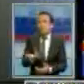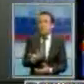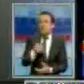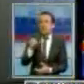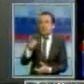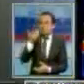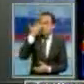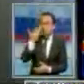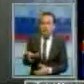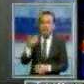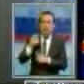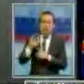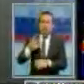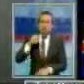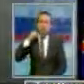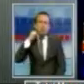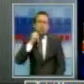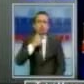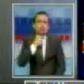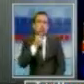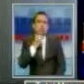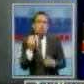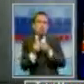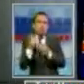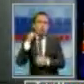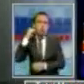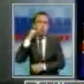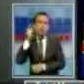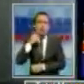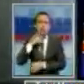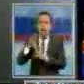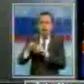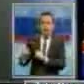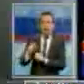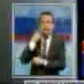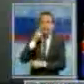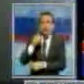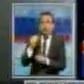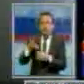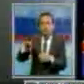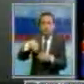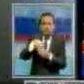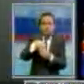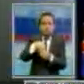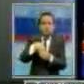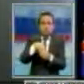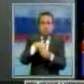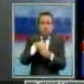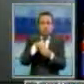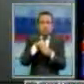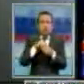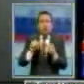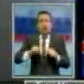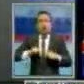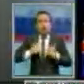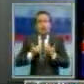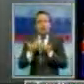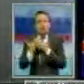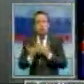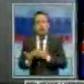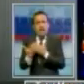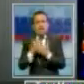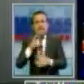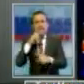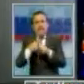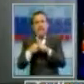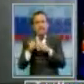demoniza? Yo hay muchas cosas que no comparto con el Partido Comunista, pero me parece muy bien que esté en la institucionalidad. Me parece muy bien que jóvenes ex